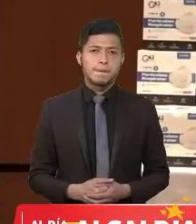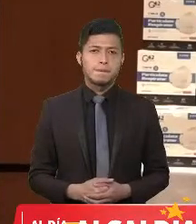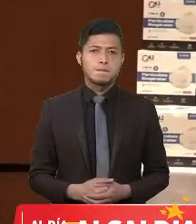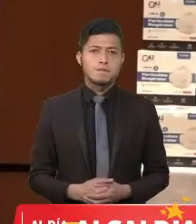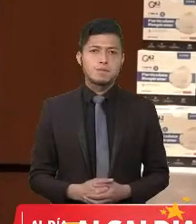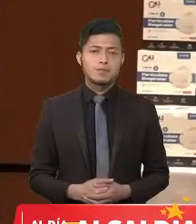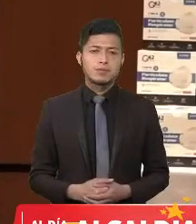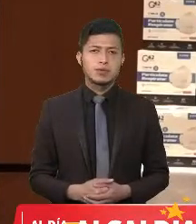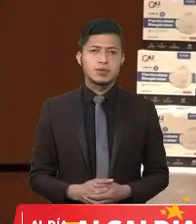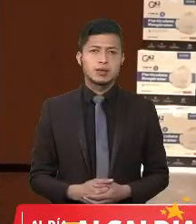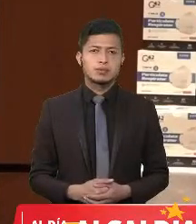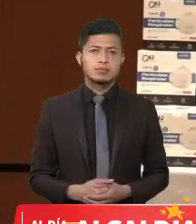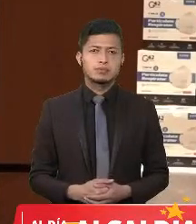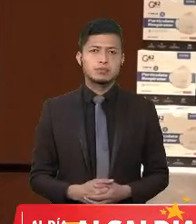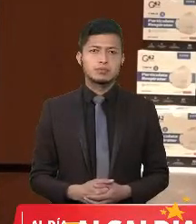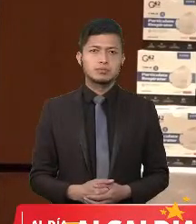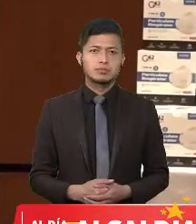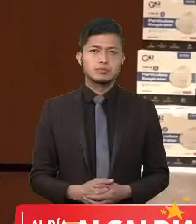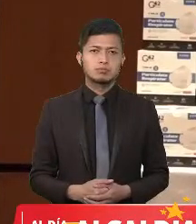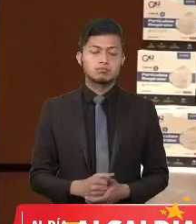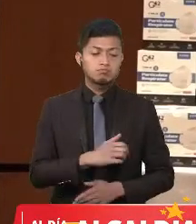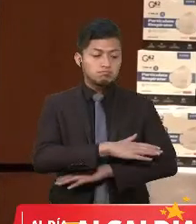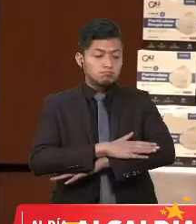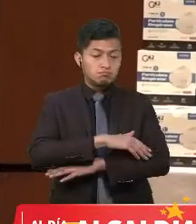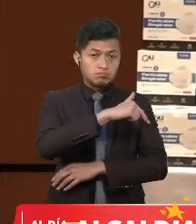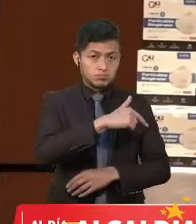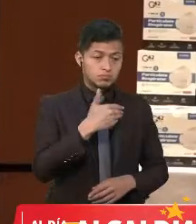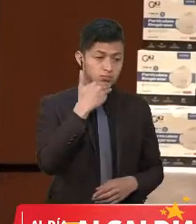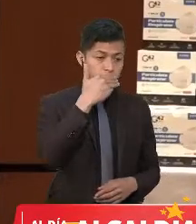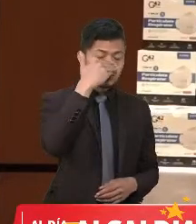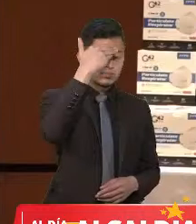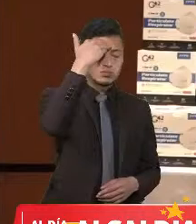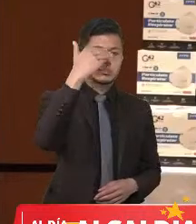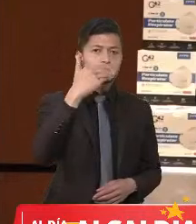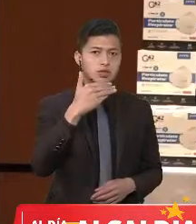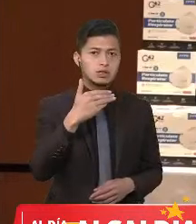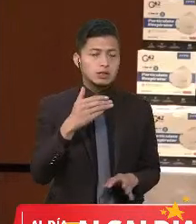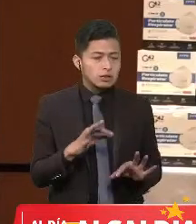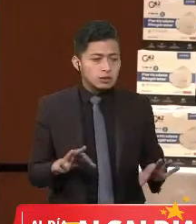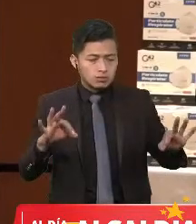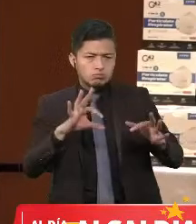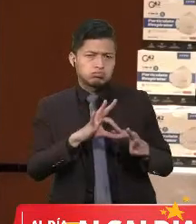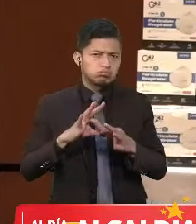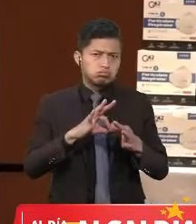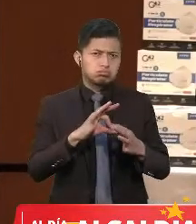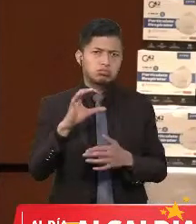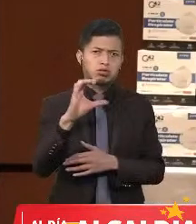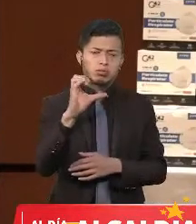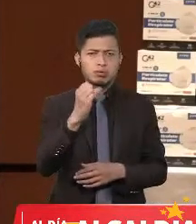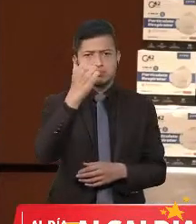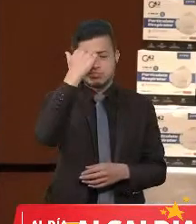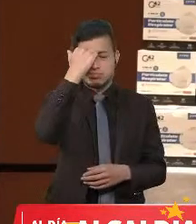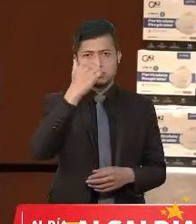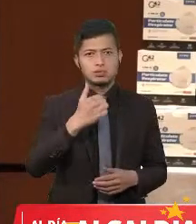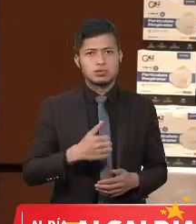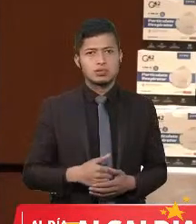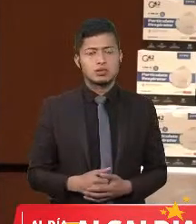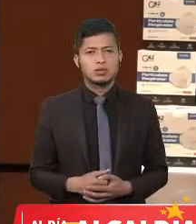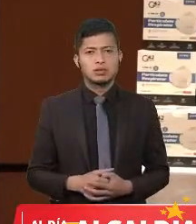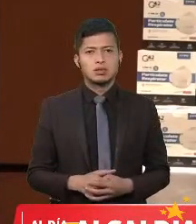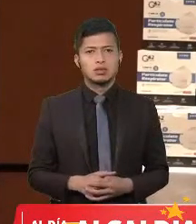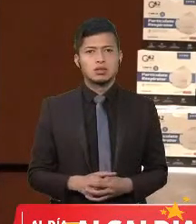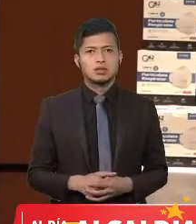es un efecto en Colombia, esta difícil coyuntura. Tengo